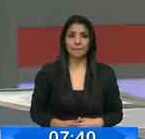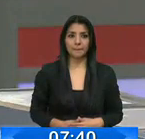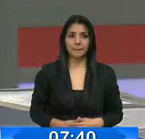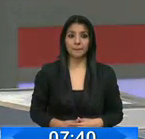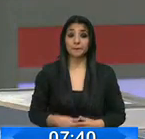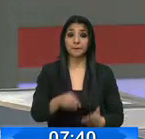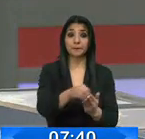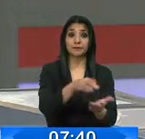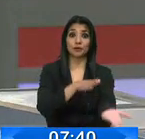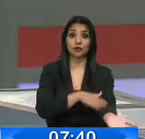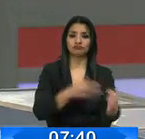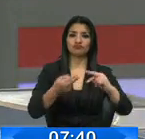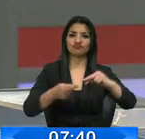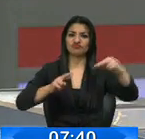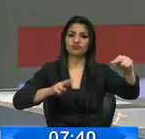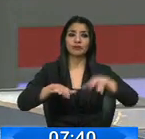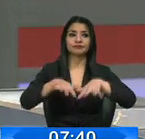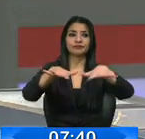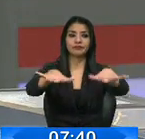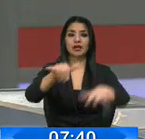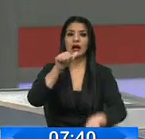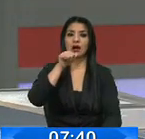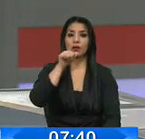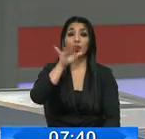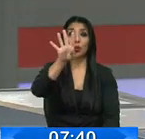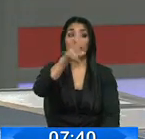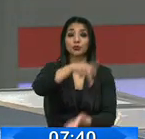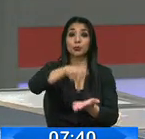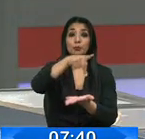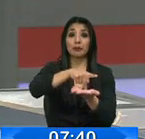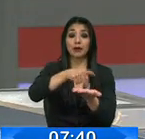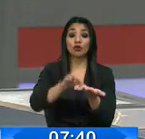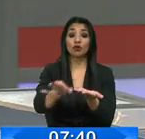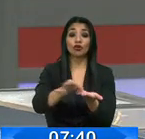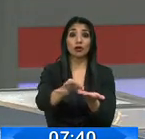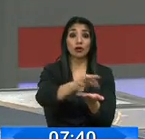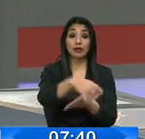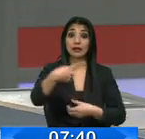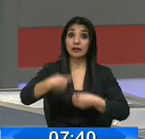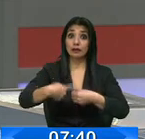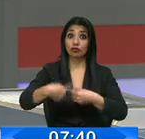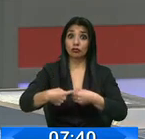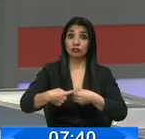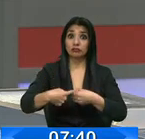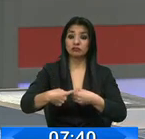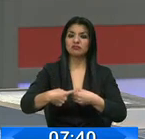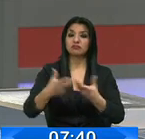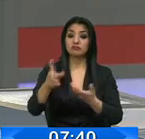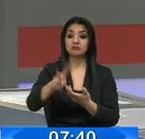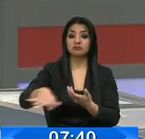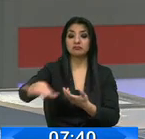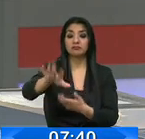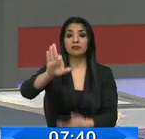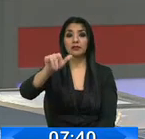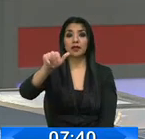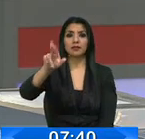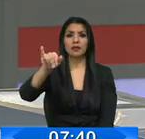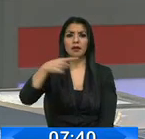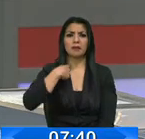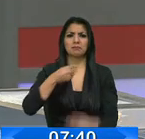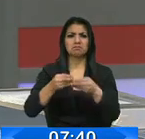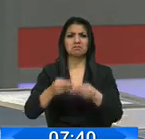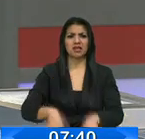Un proyecto regional para abastecer de agua potable a 4 parroquias rurales de Quito podría, según moradores del Valle de Tandayapa, afectar